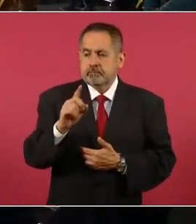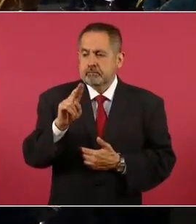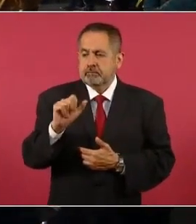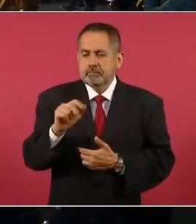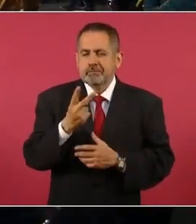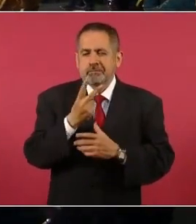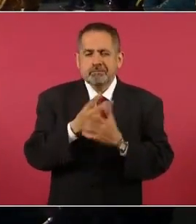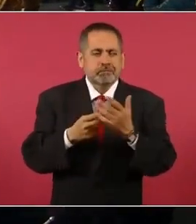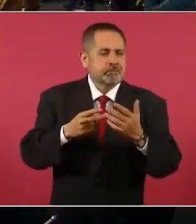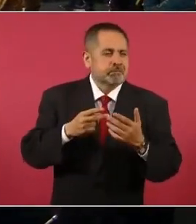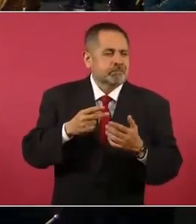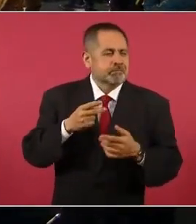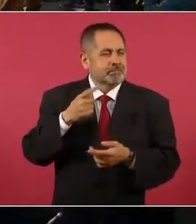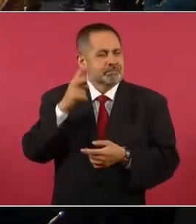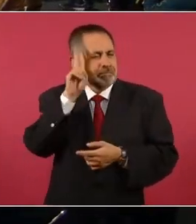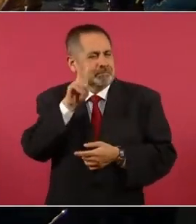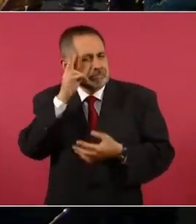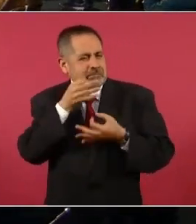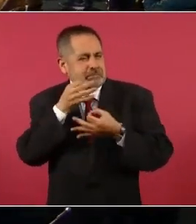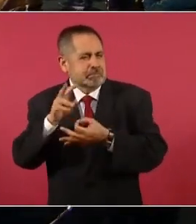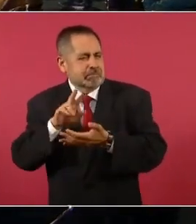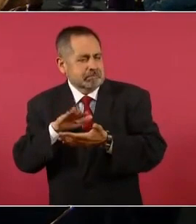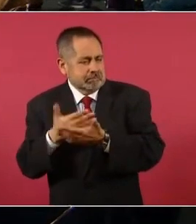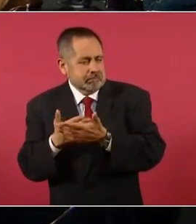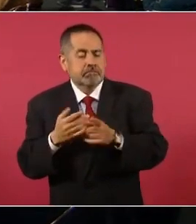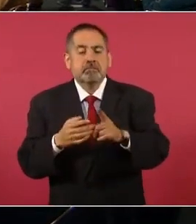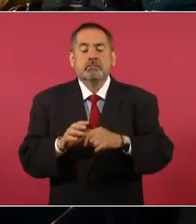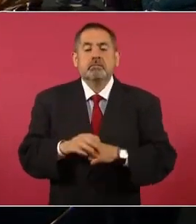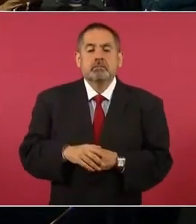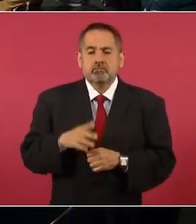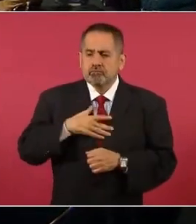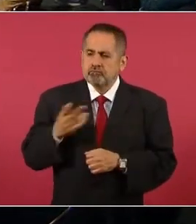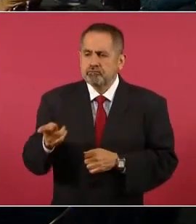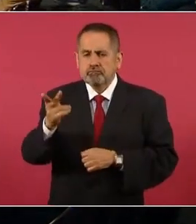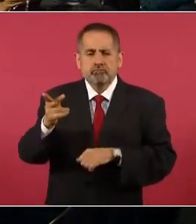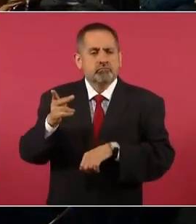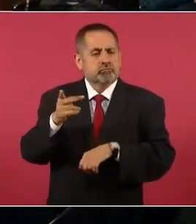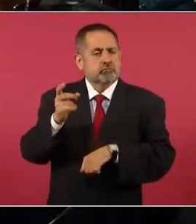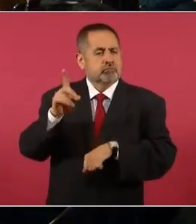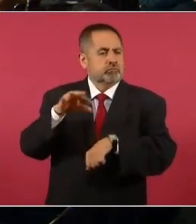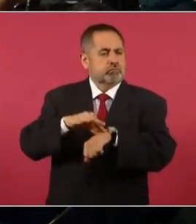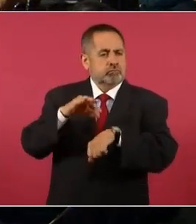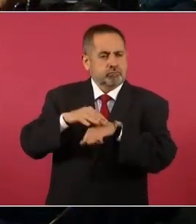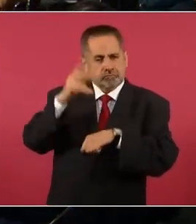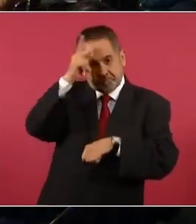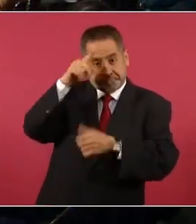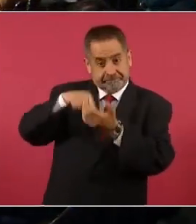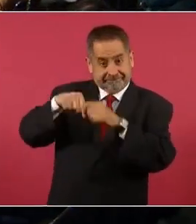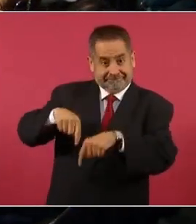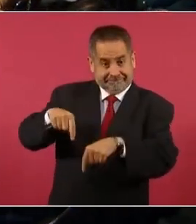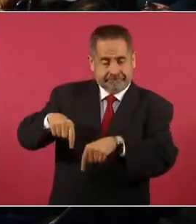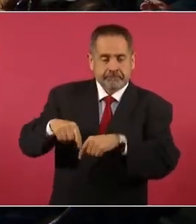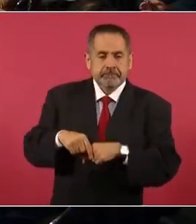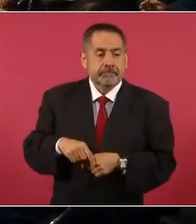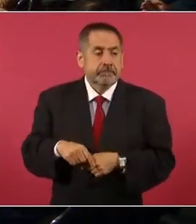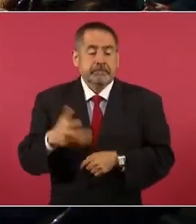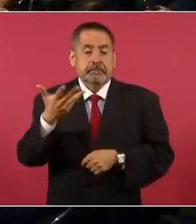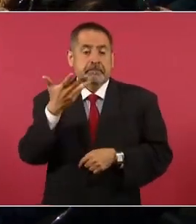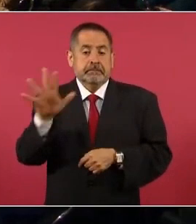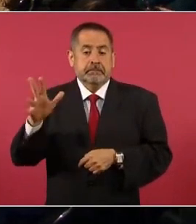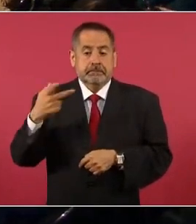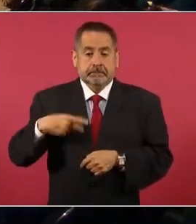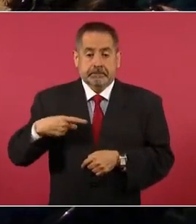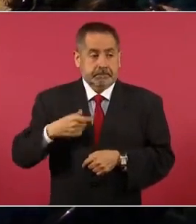doctor Juan Manuel Quijada, el director general de los Centros de Atención Psiquiátrica, y él me decía que de cada 10 personas que tienen